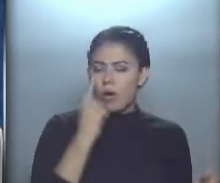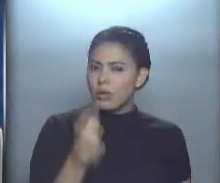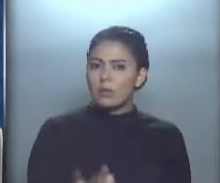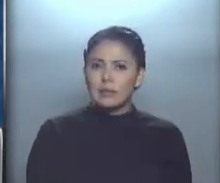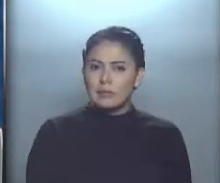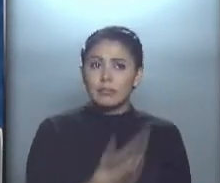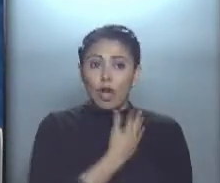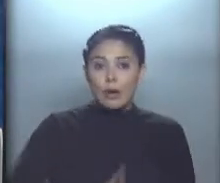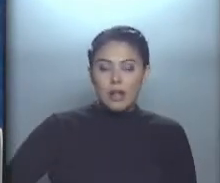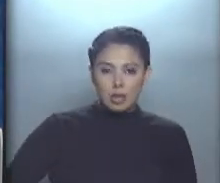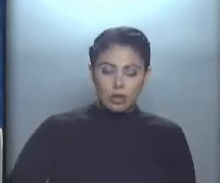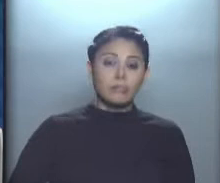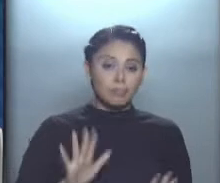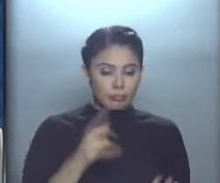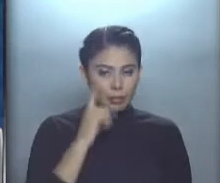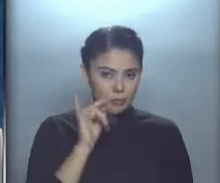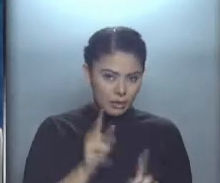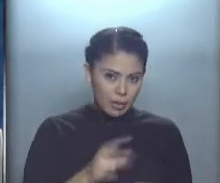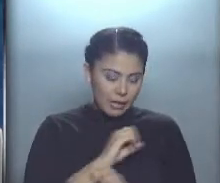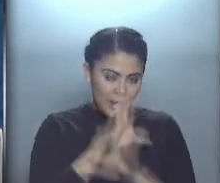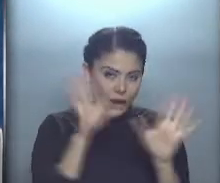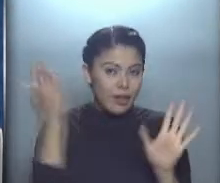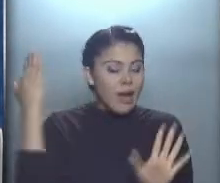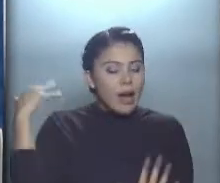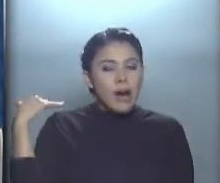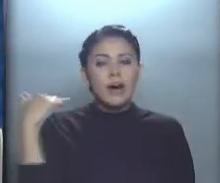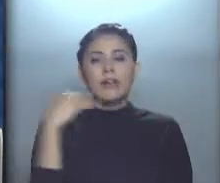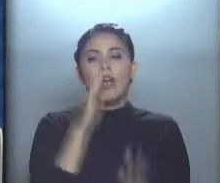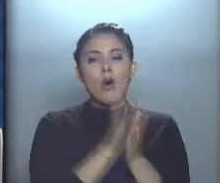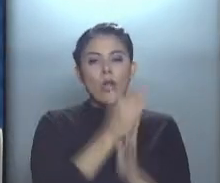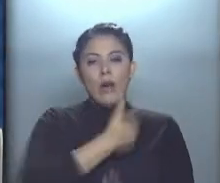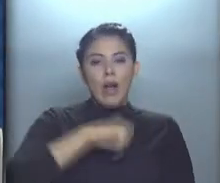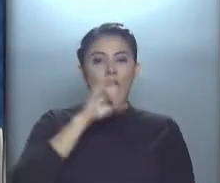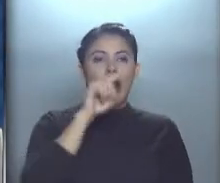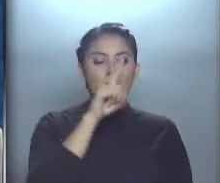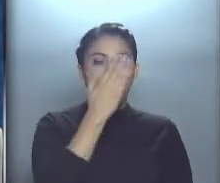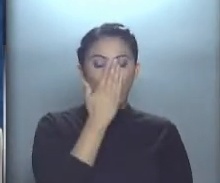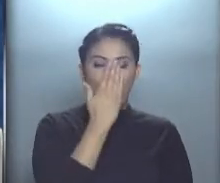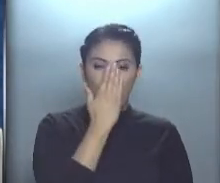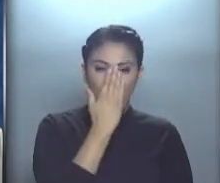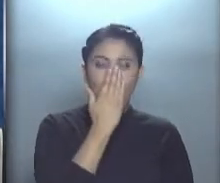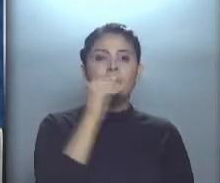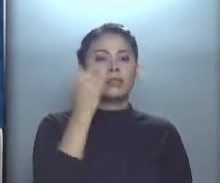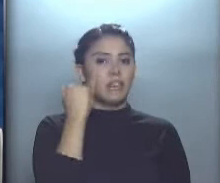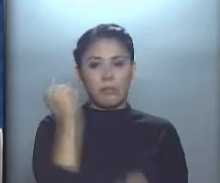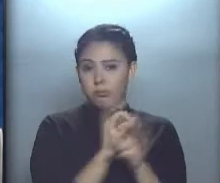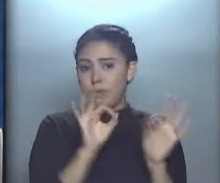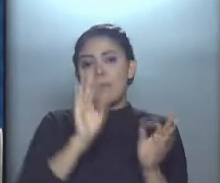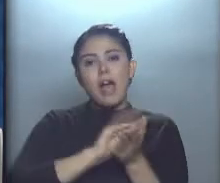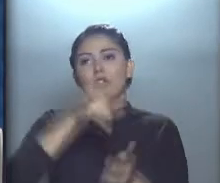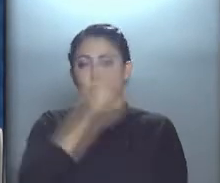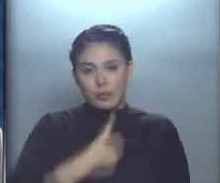respectivos gobernadores, y eso lo he aclarado oportunamente ya con el gobernador de La Sota, de manera que eso ha quedado debidamente saldado, y con los otros